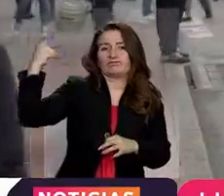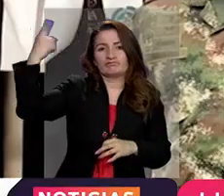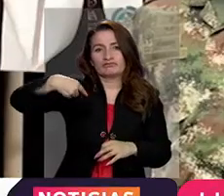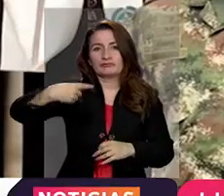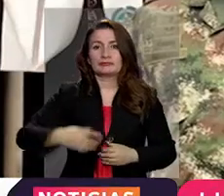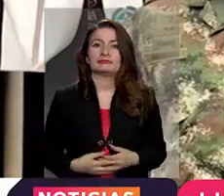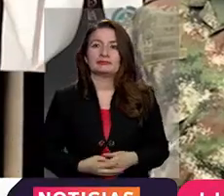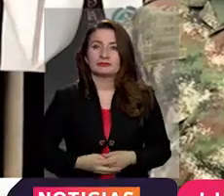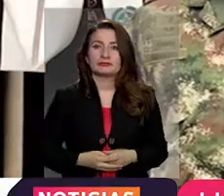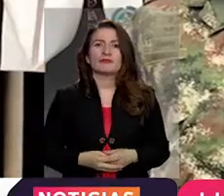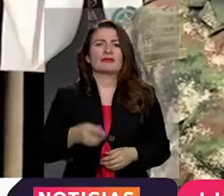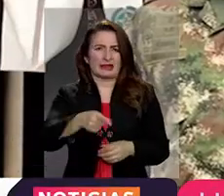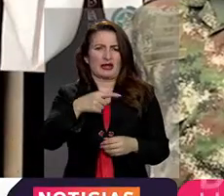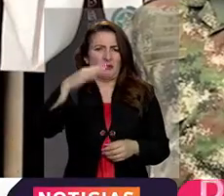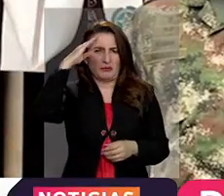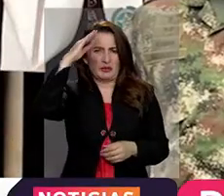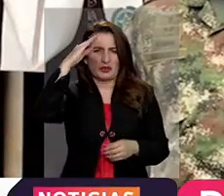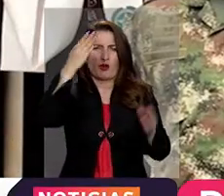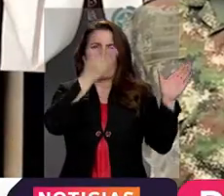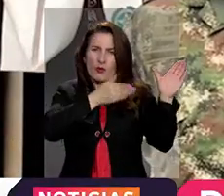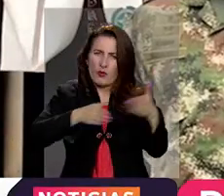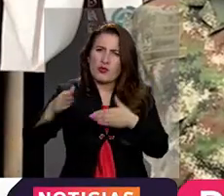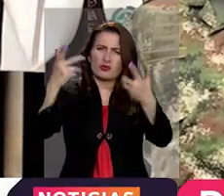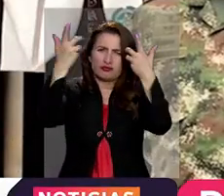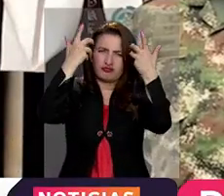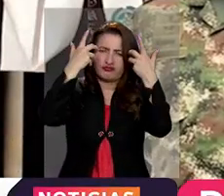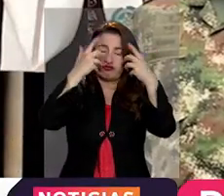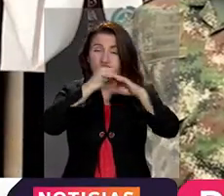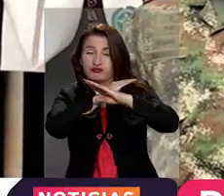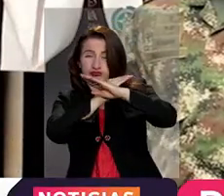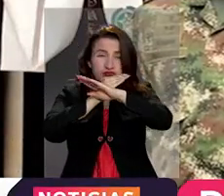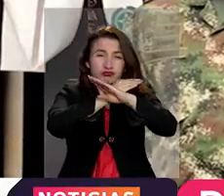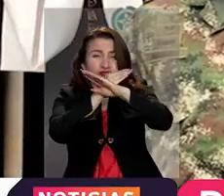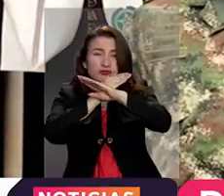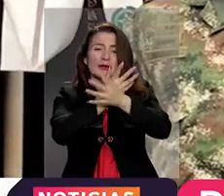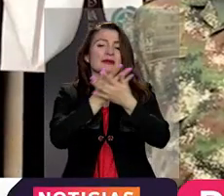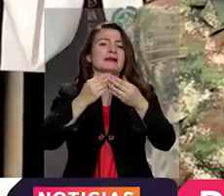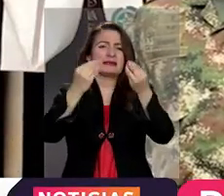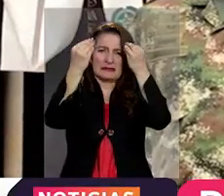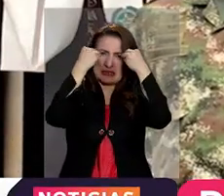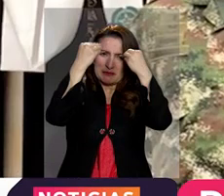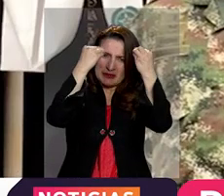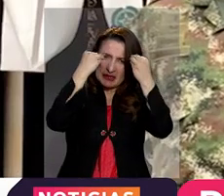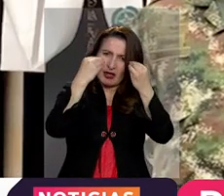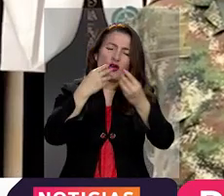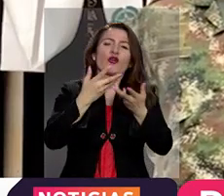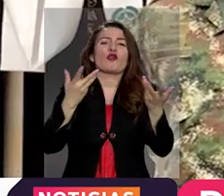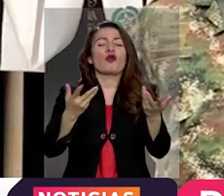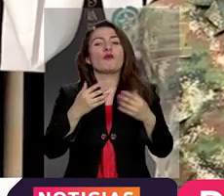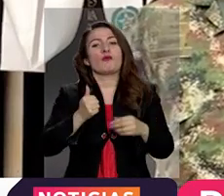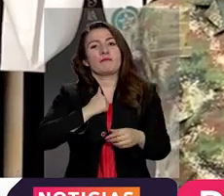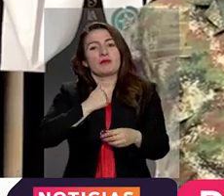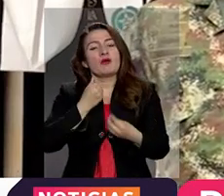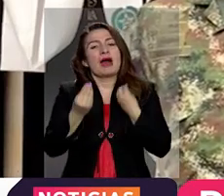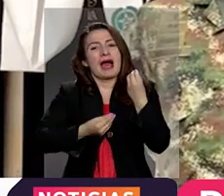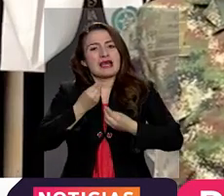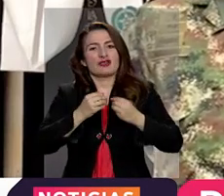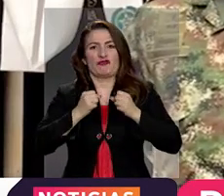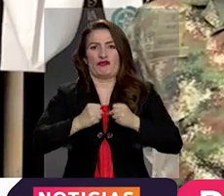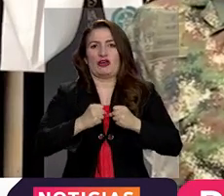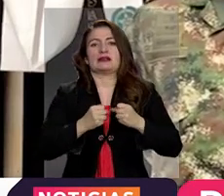uniformados. Cursos de control de multitudes y disturbios, seminarios de empleos de uso proporcional de la